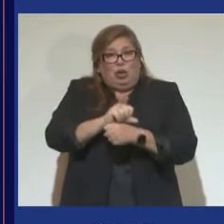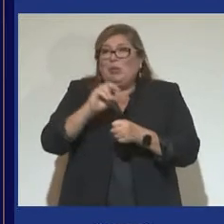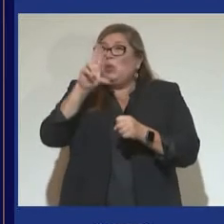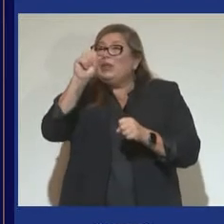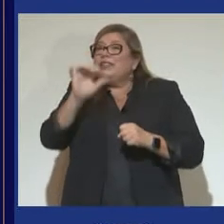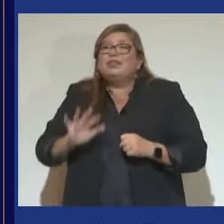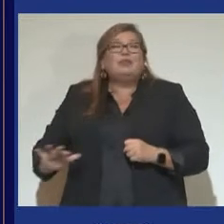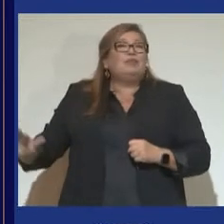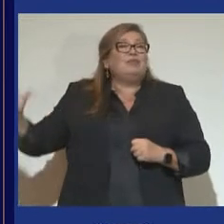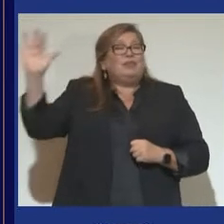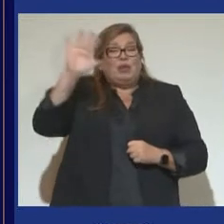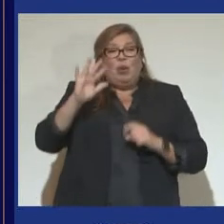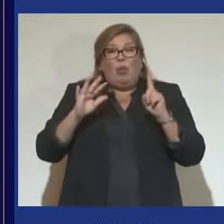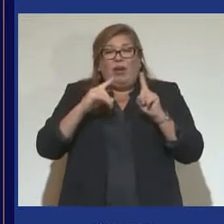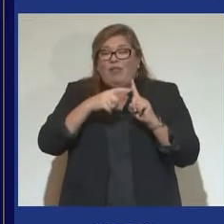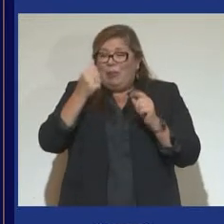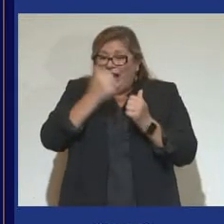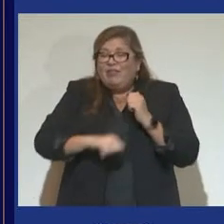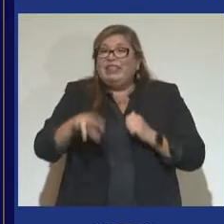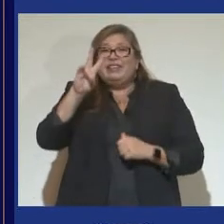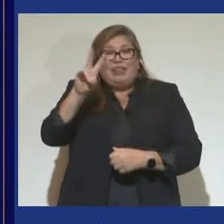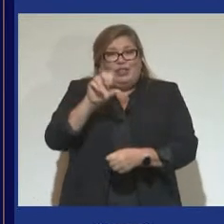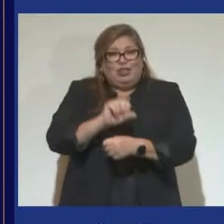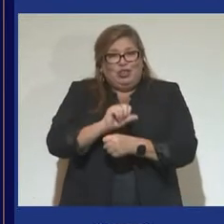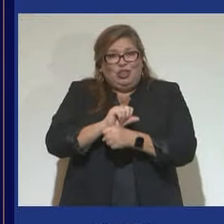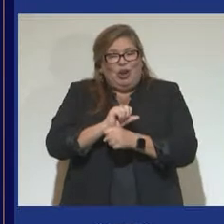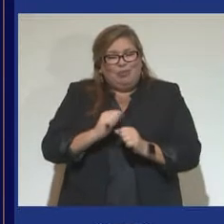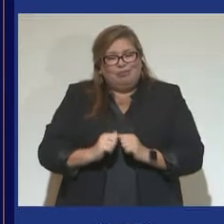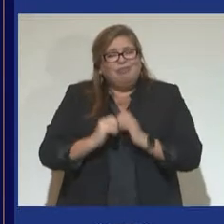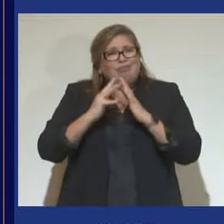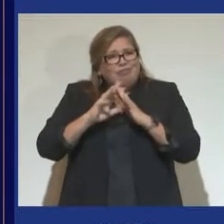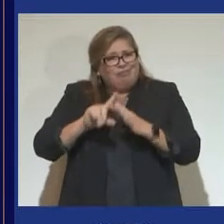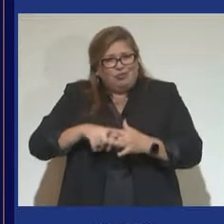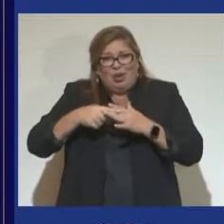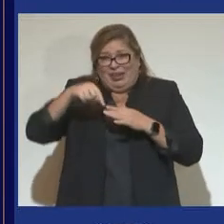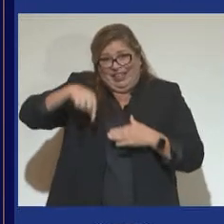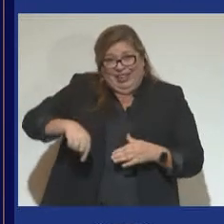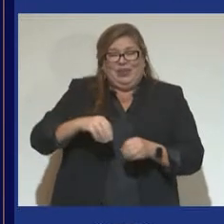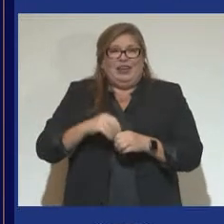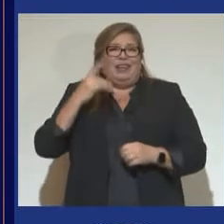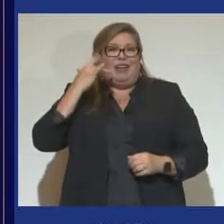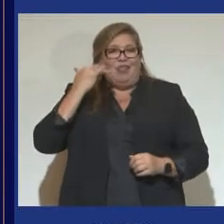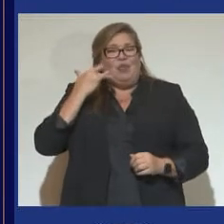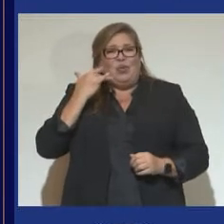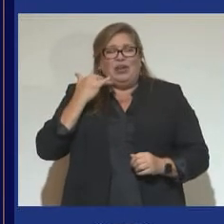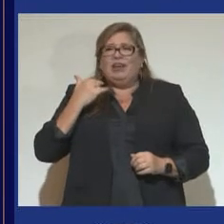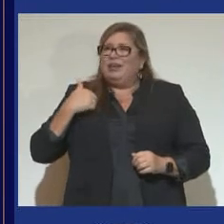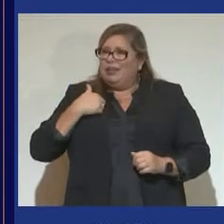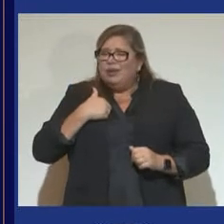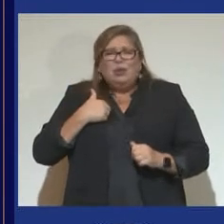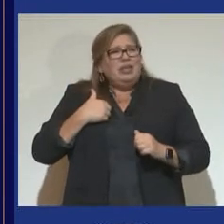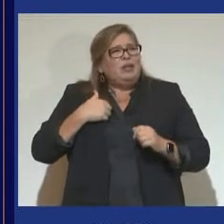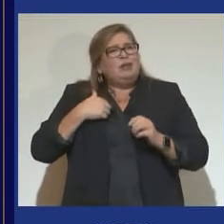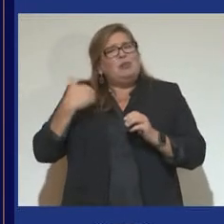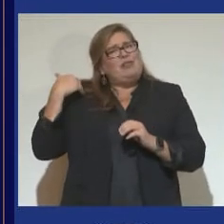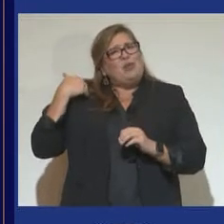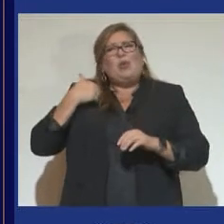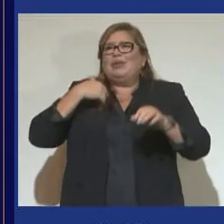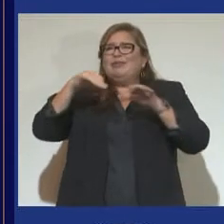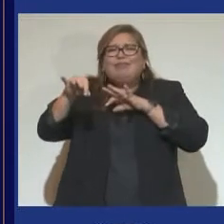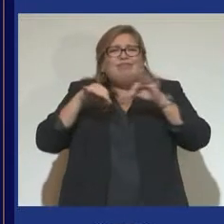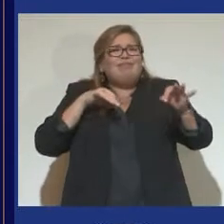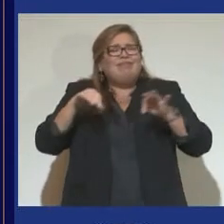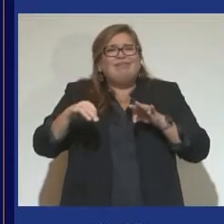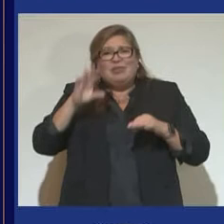eeuu de américa fue creado aquí en el estado de california nosotros estábamos reflejados en reflejando en